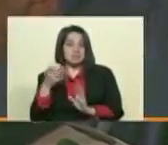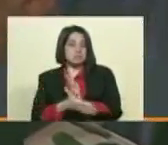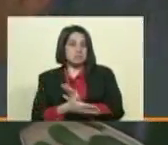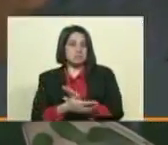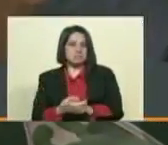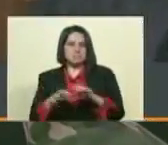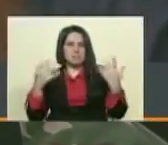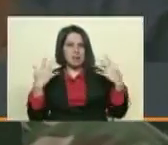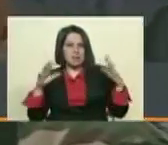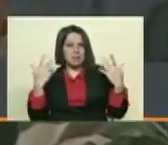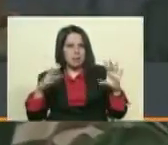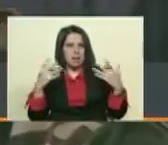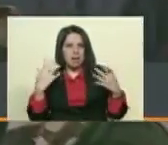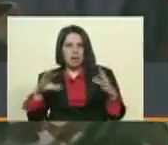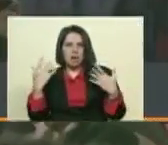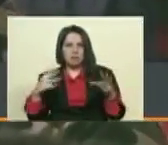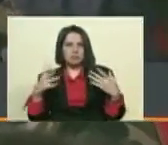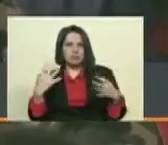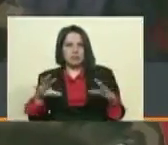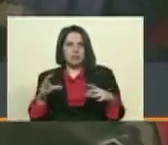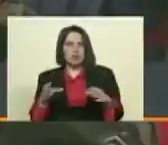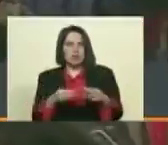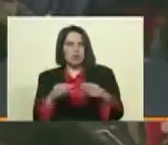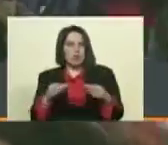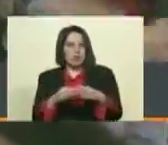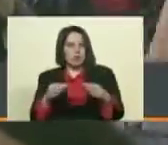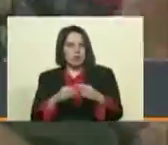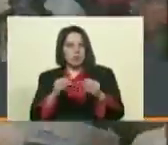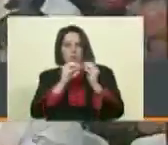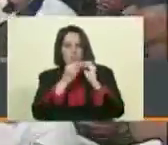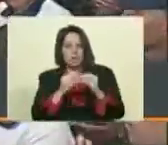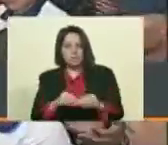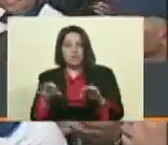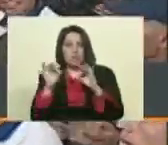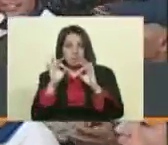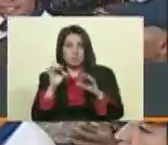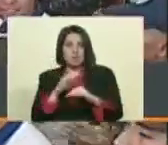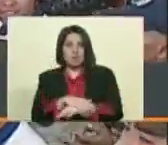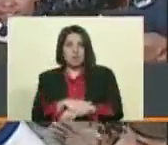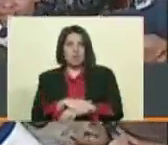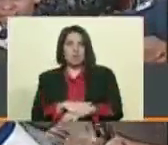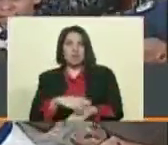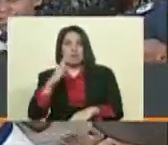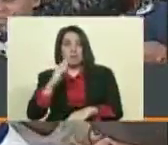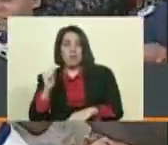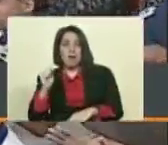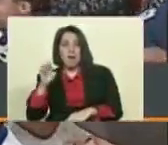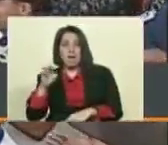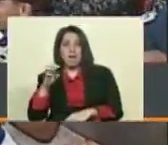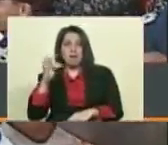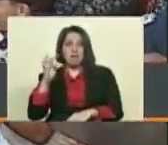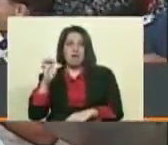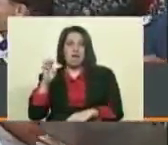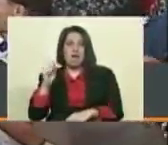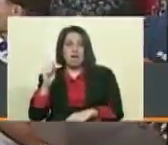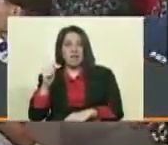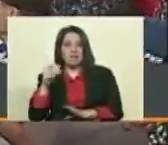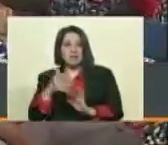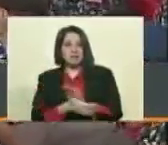a dar un aplauso a los grupos de operaciones especiales. El BAE y el FAES. Pónganse de